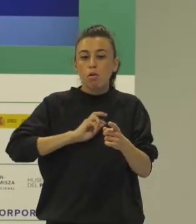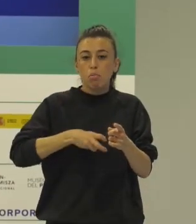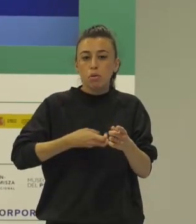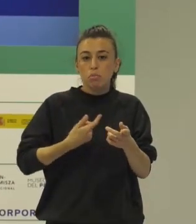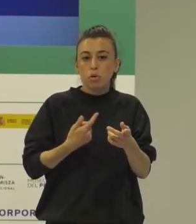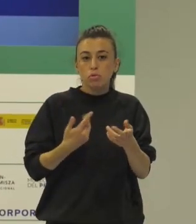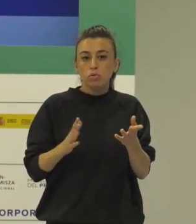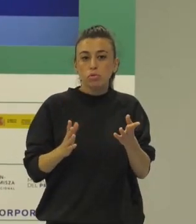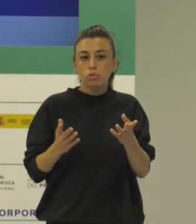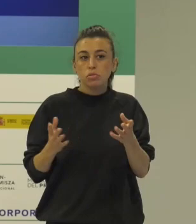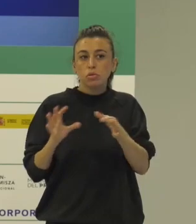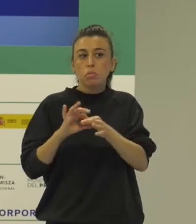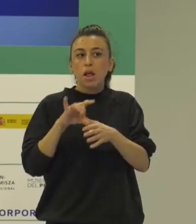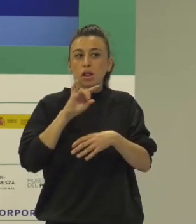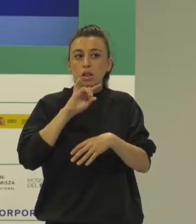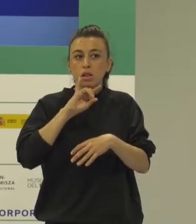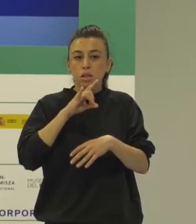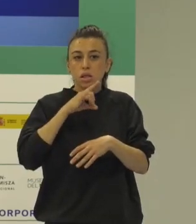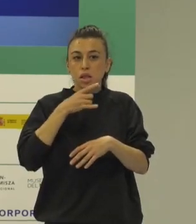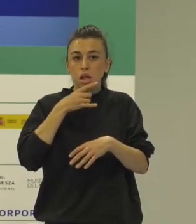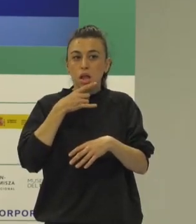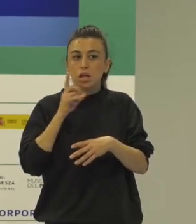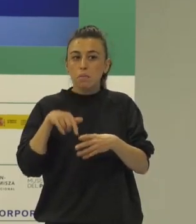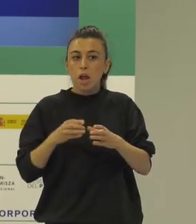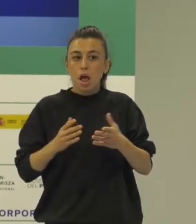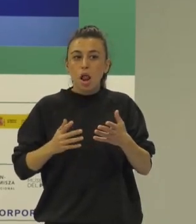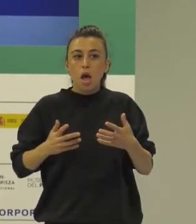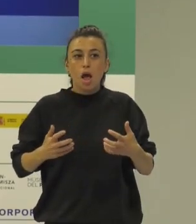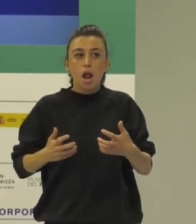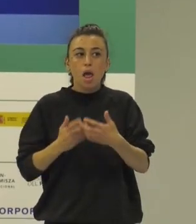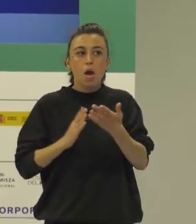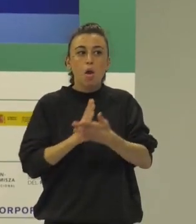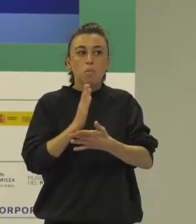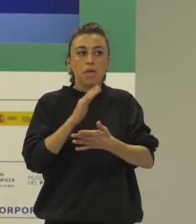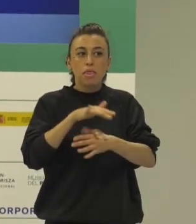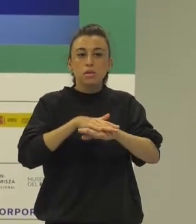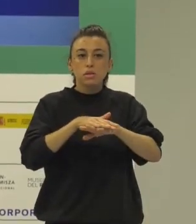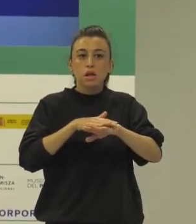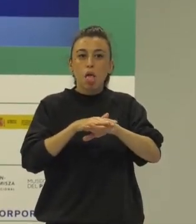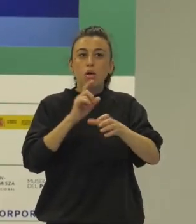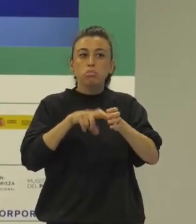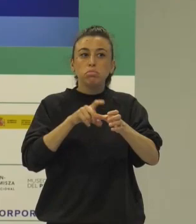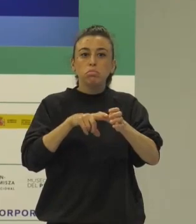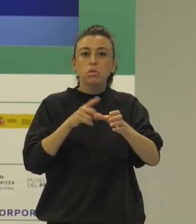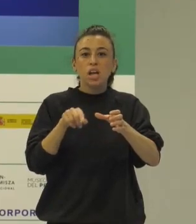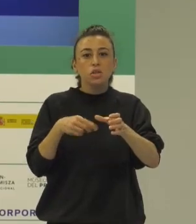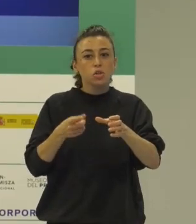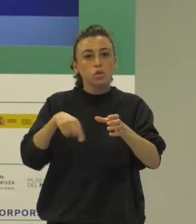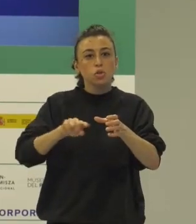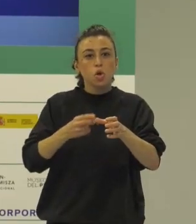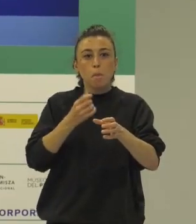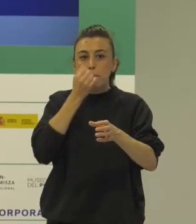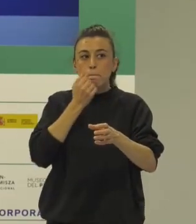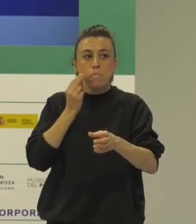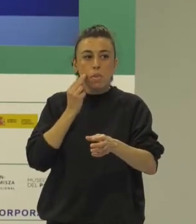parte del golpe de Estado, los acusa de terroristas, bueno, porque todos los que se le oponen son terroristas. Nicaragua no solo no